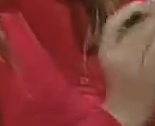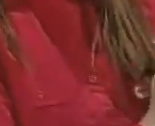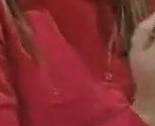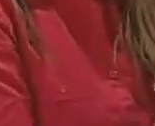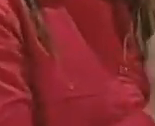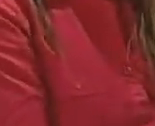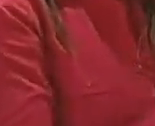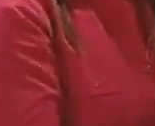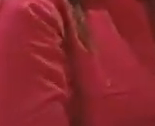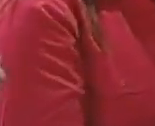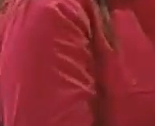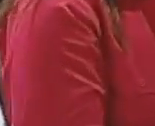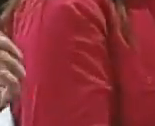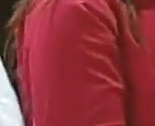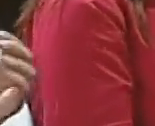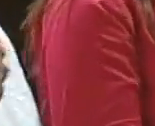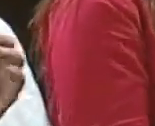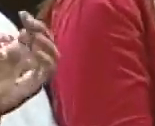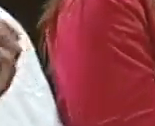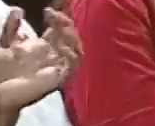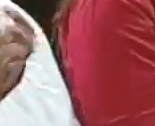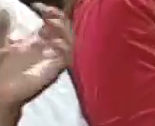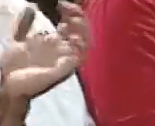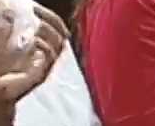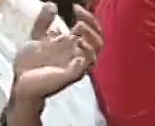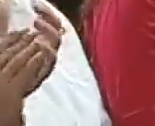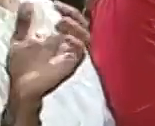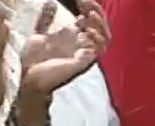el surgimiento de mafias.